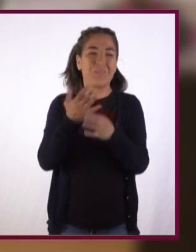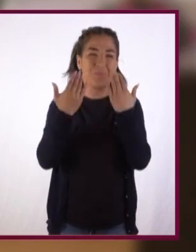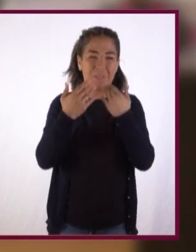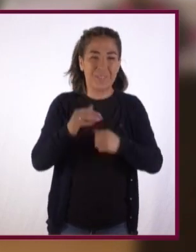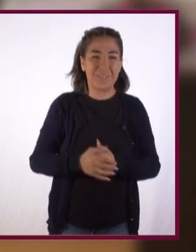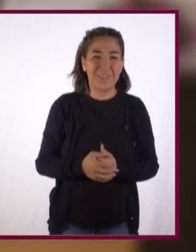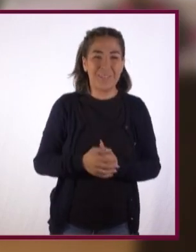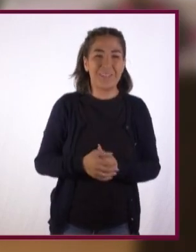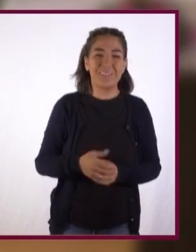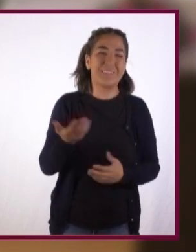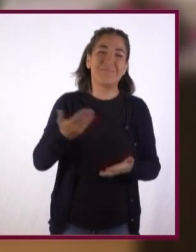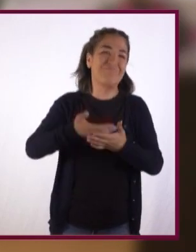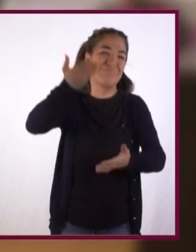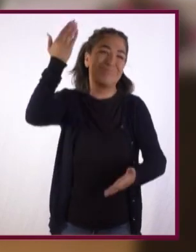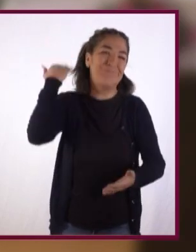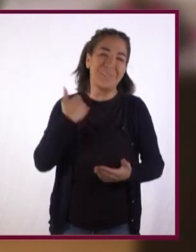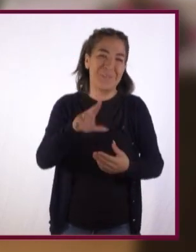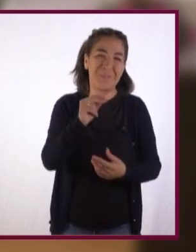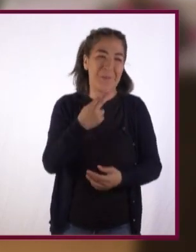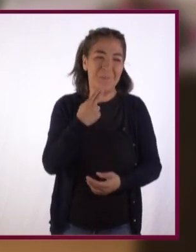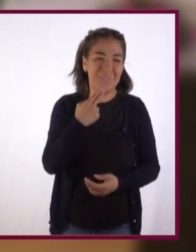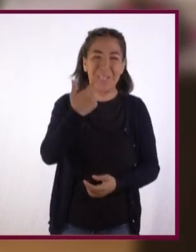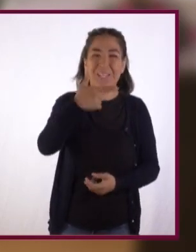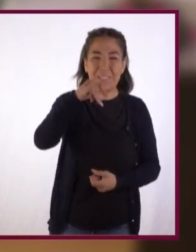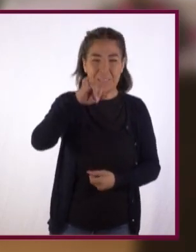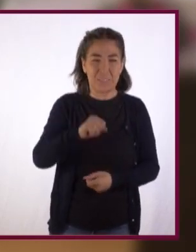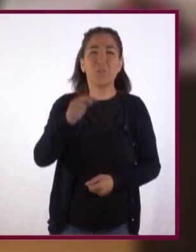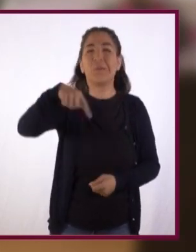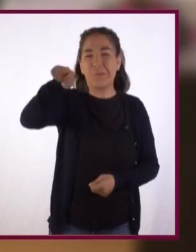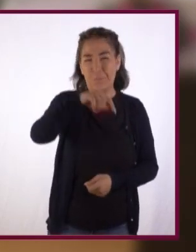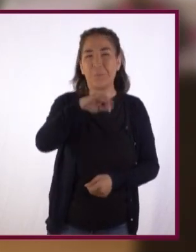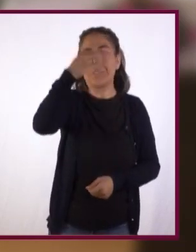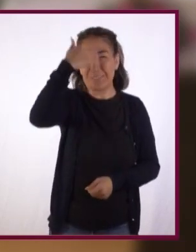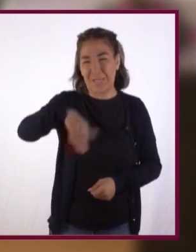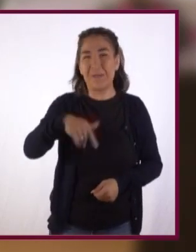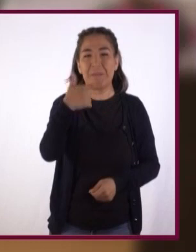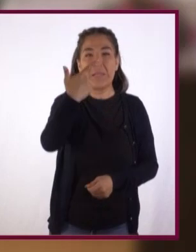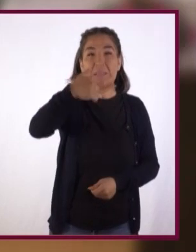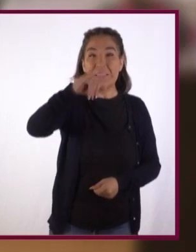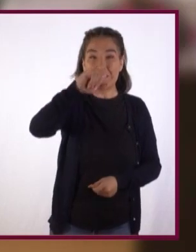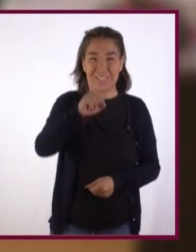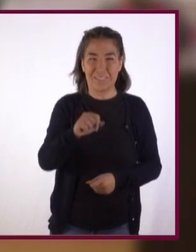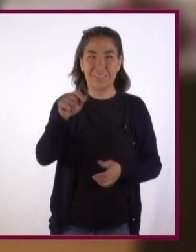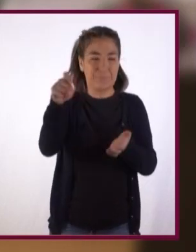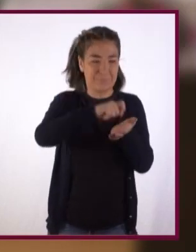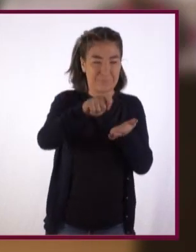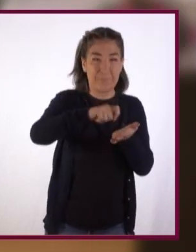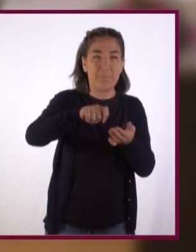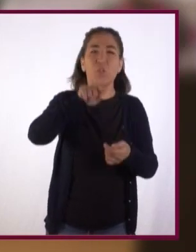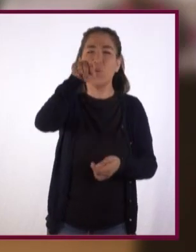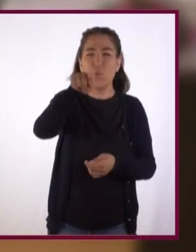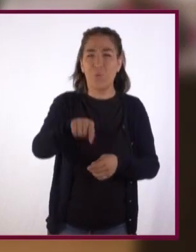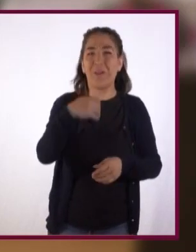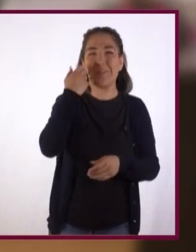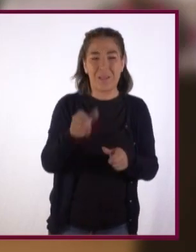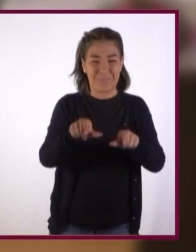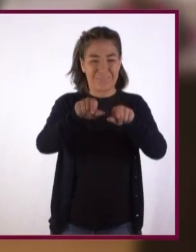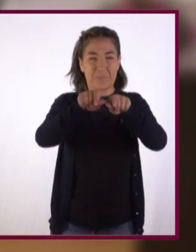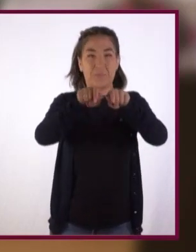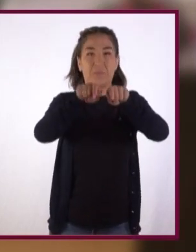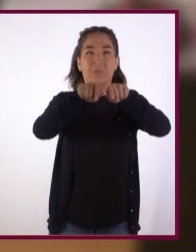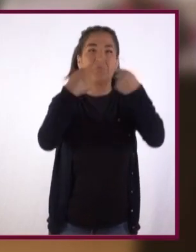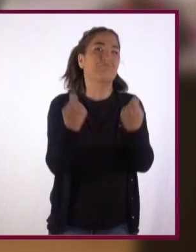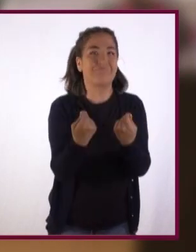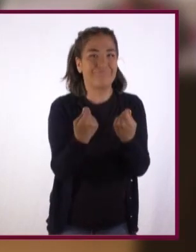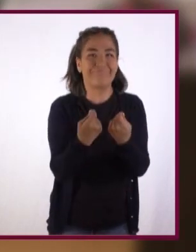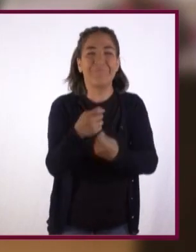ahorita la mano, ya hace mucho que no se utilizan los gises, pero todos pueden tener la experiencia con un gis. Si yo tomo un gis y trato de doblarlo